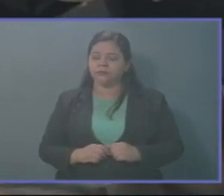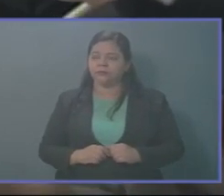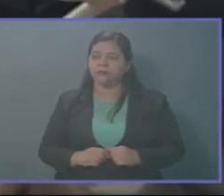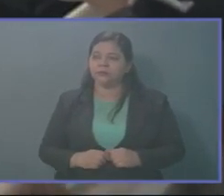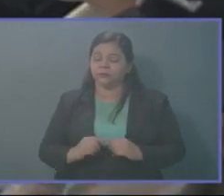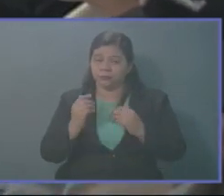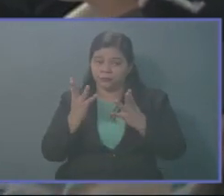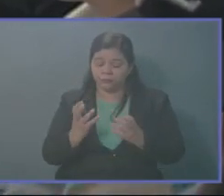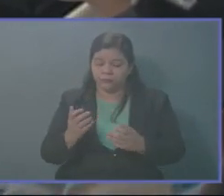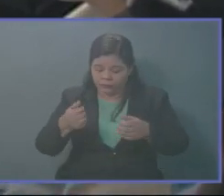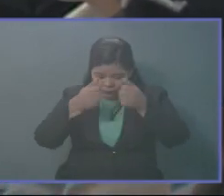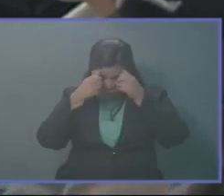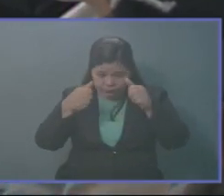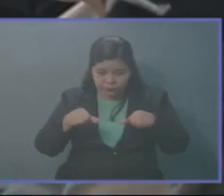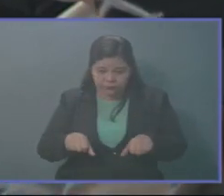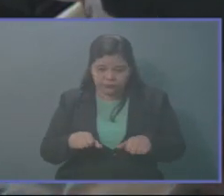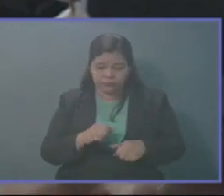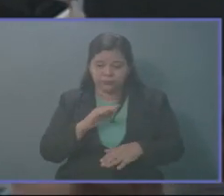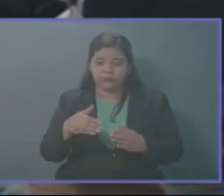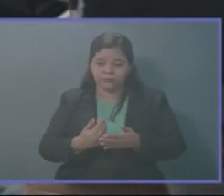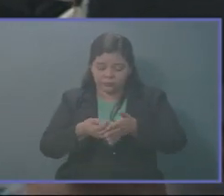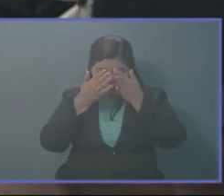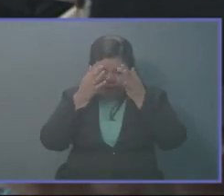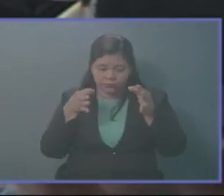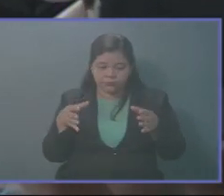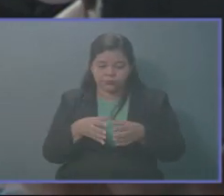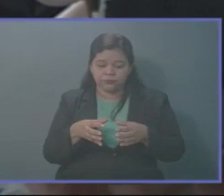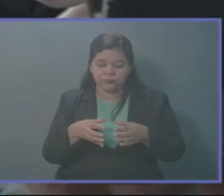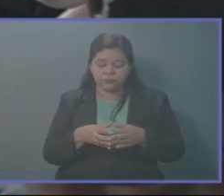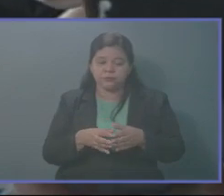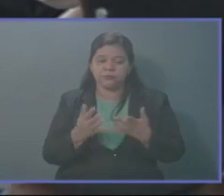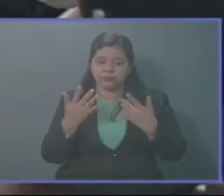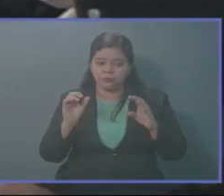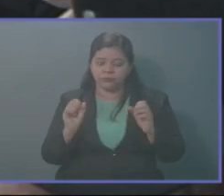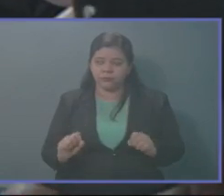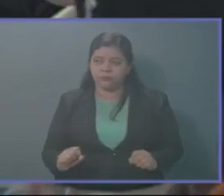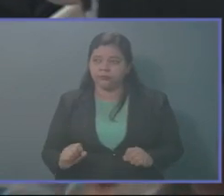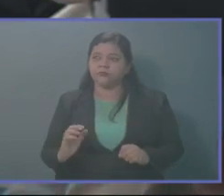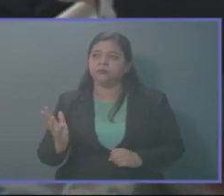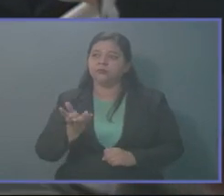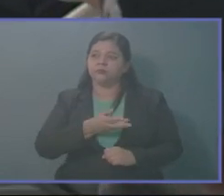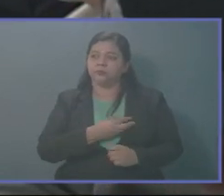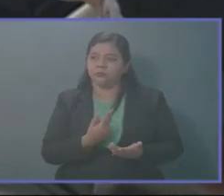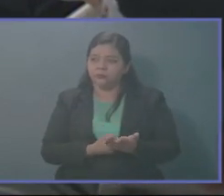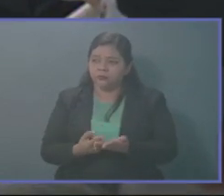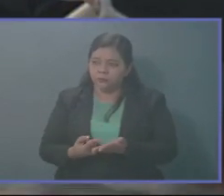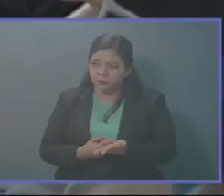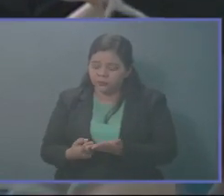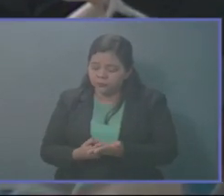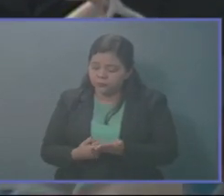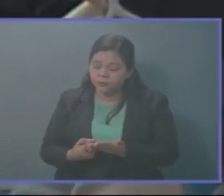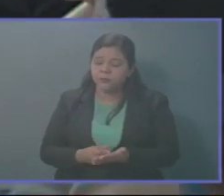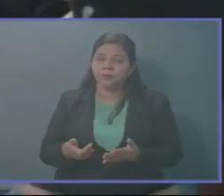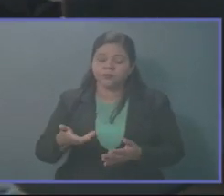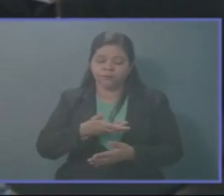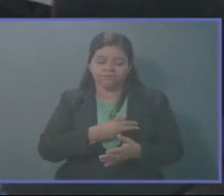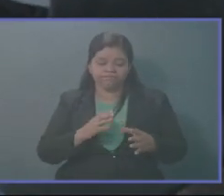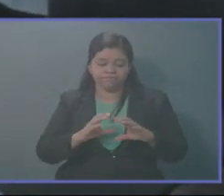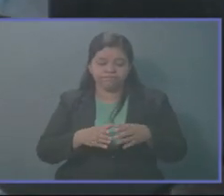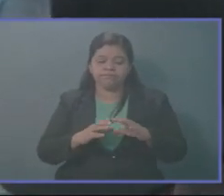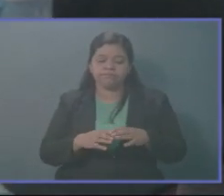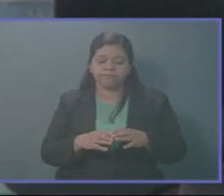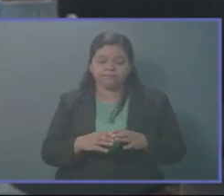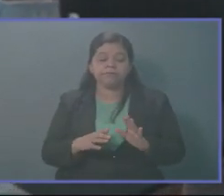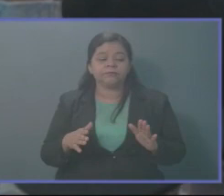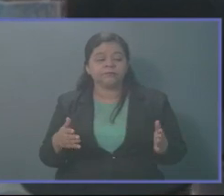con anuencia aprobar este dictamen que se pueda consensuar en esta comisión, dado